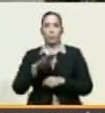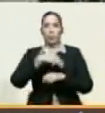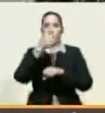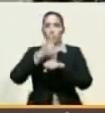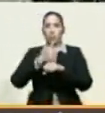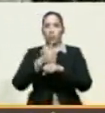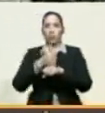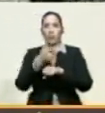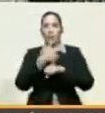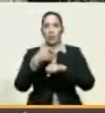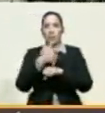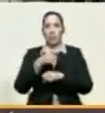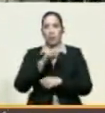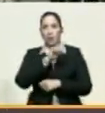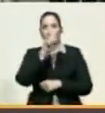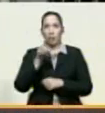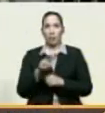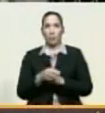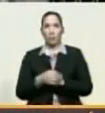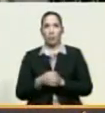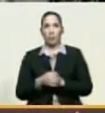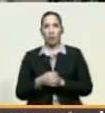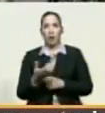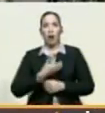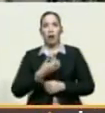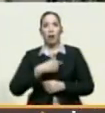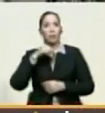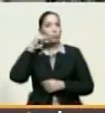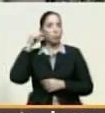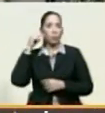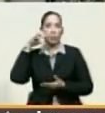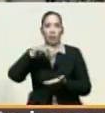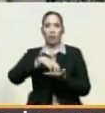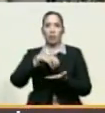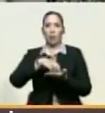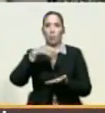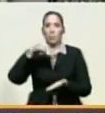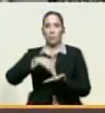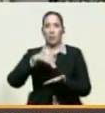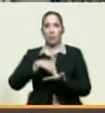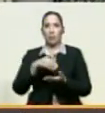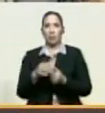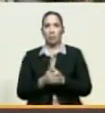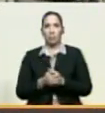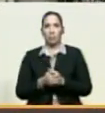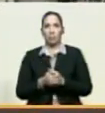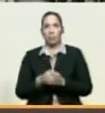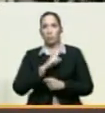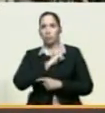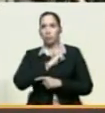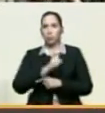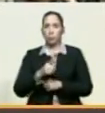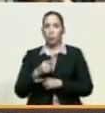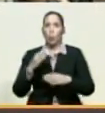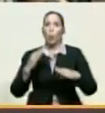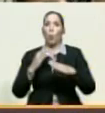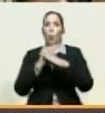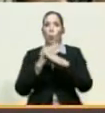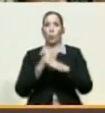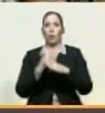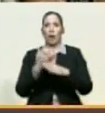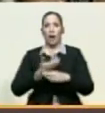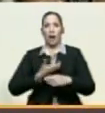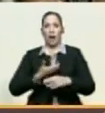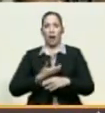República. Hasta acá se ha personado el alcalde del municipio Sucre del estado Miranda, José Vicente Rangel Ábalos, a interponer una denuncia en contra de la gestión de